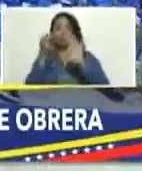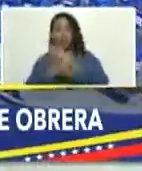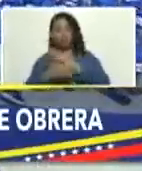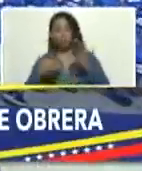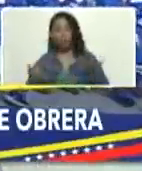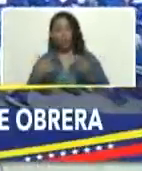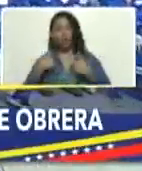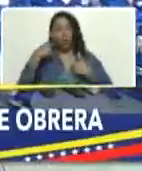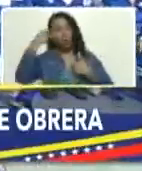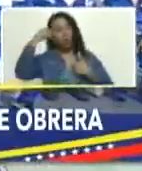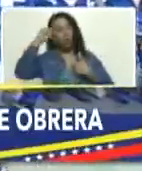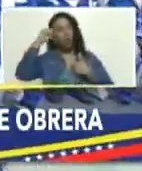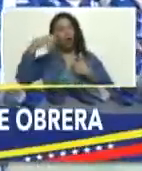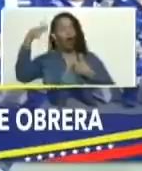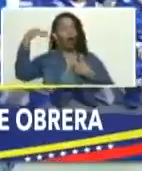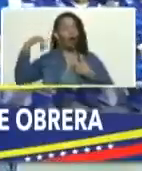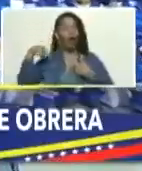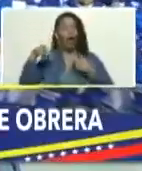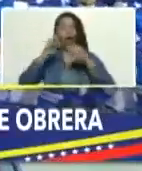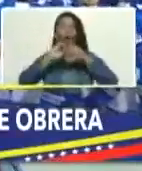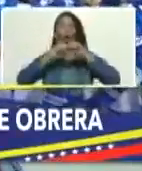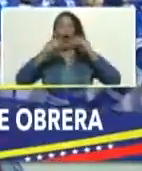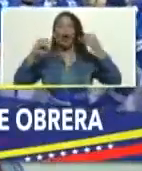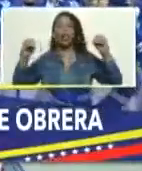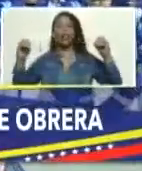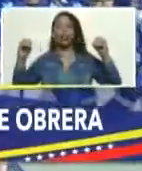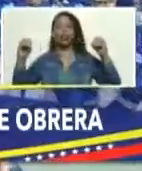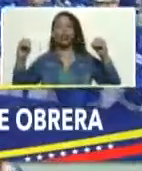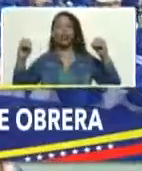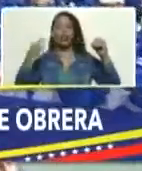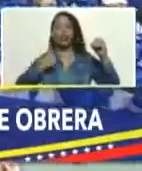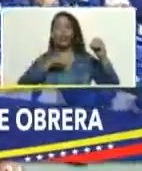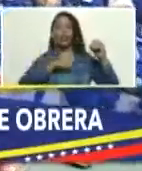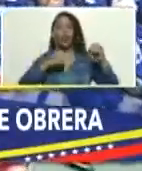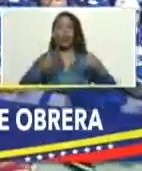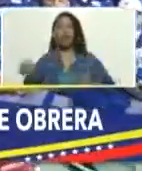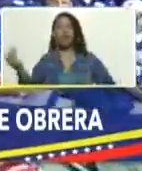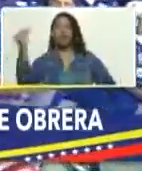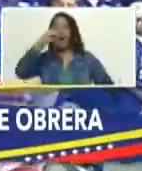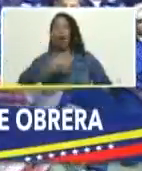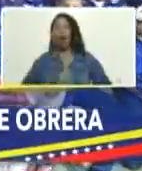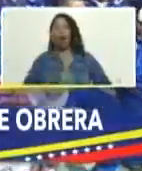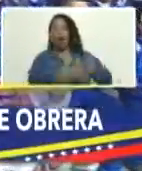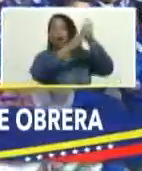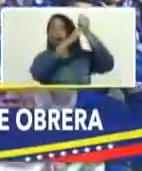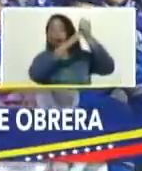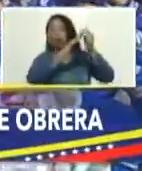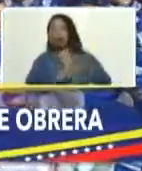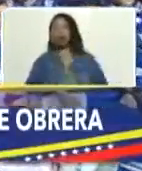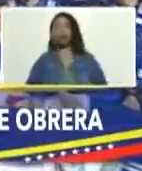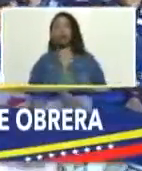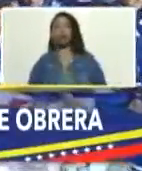me recuerda esta frase de nuestro máximo líder,